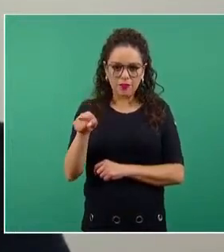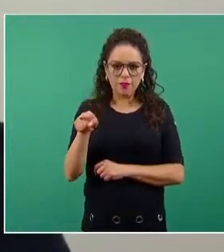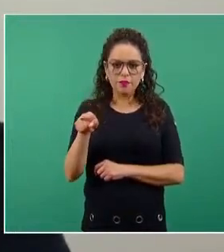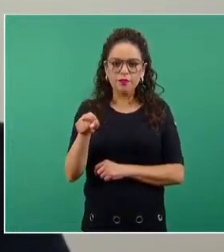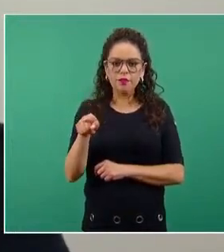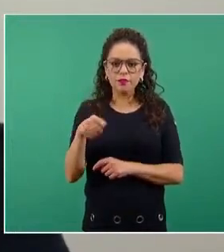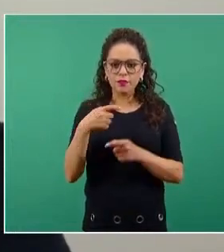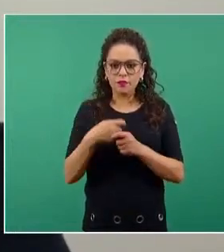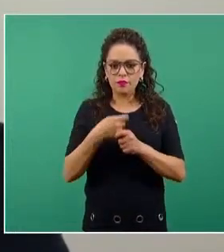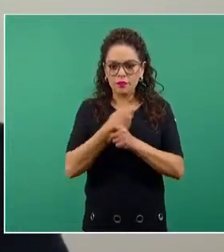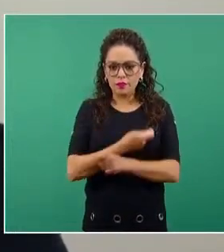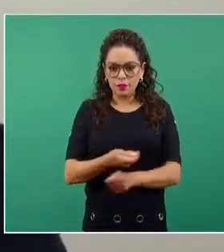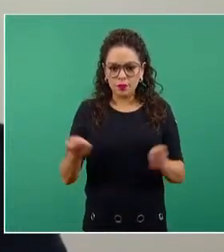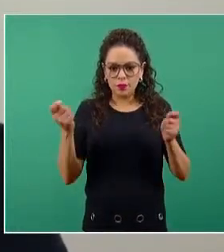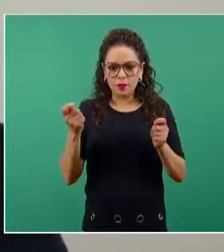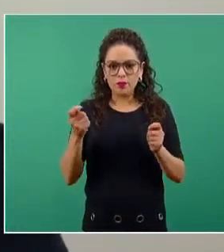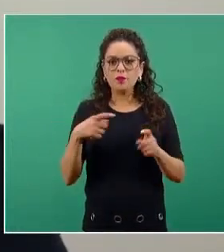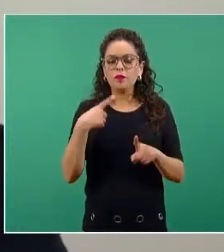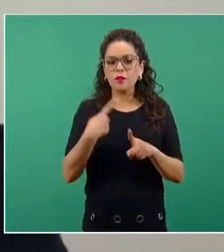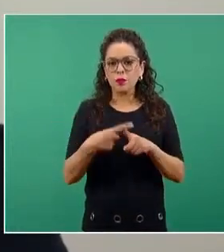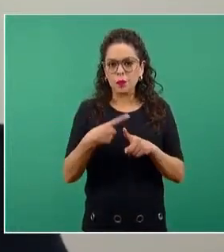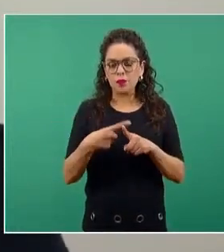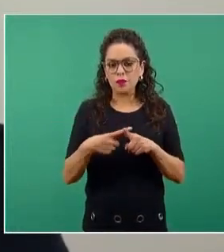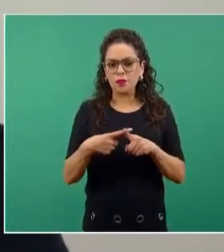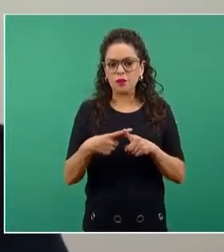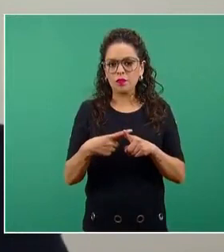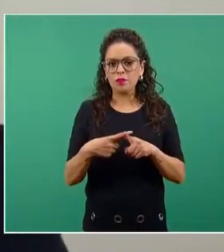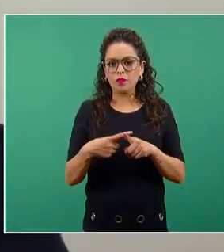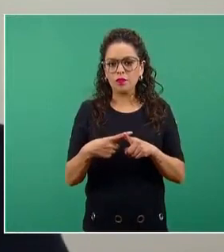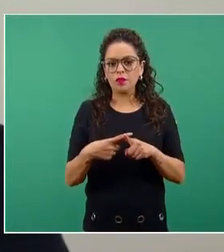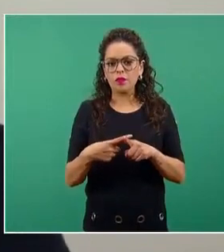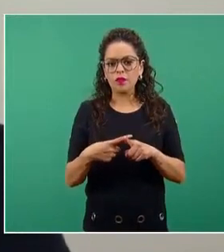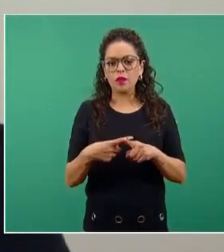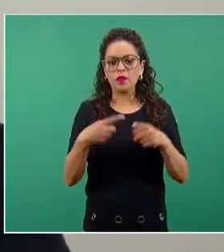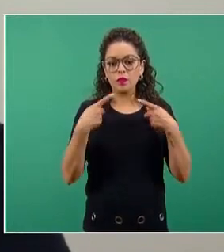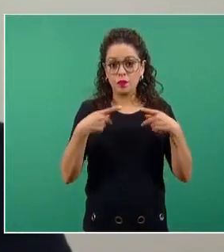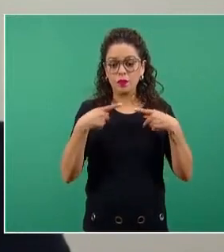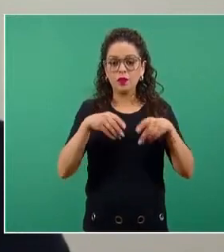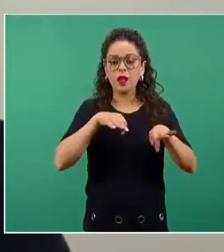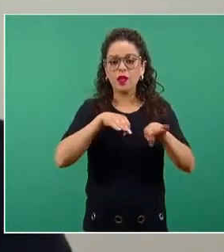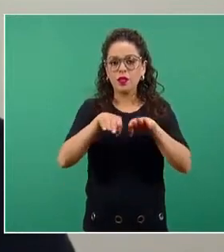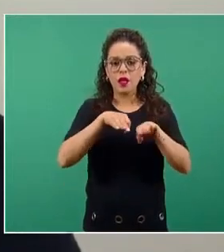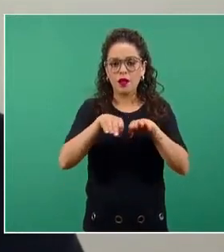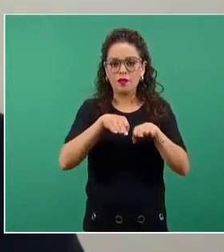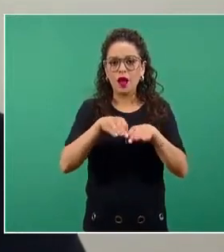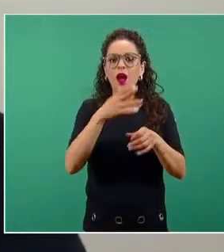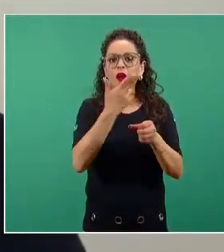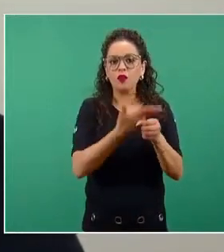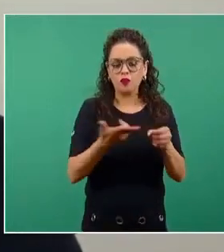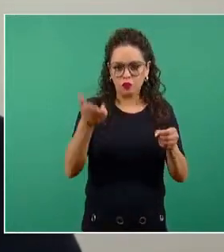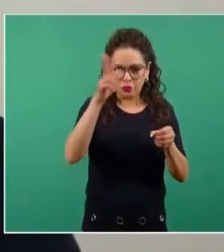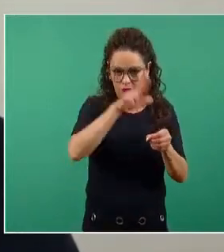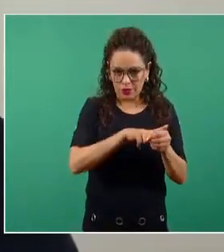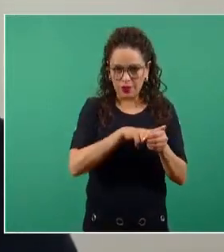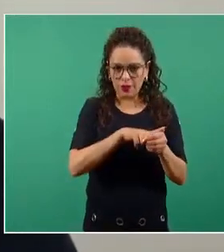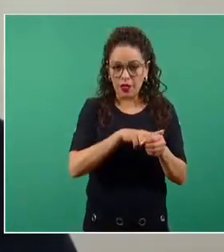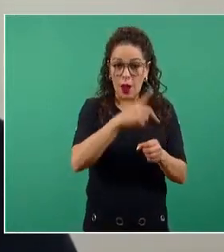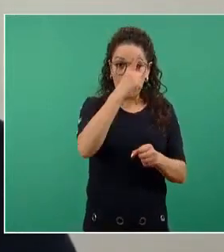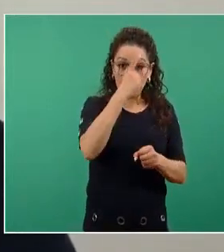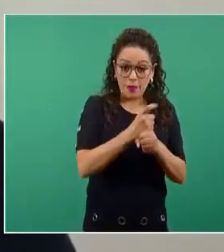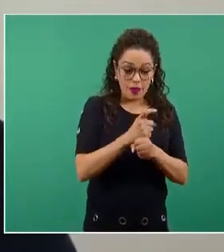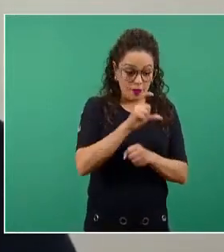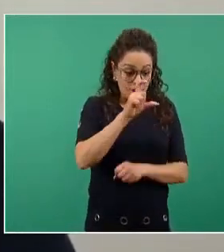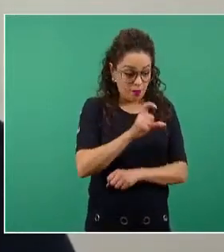ha aplicado en precisamente trabajadores de la salud, tanto ya la primera